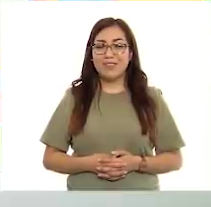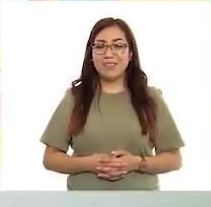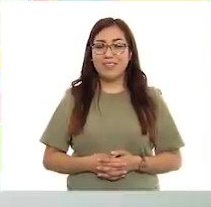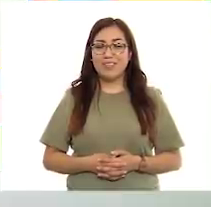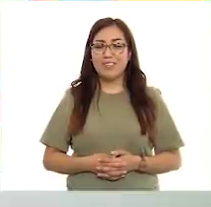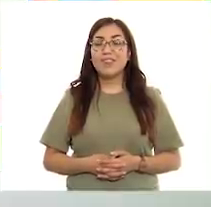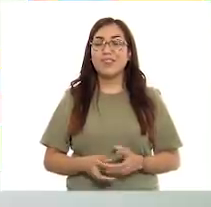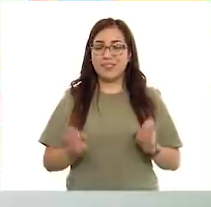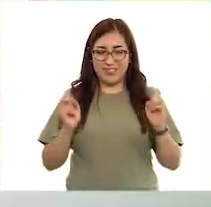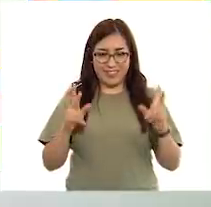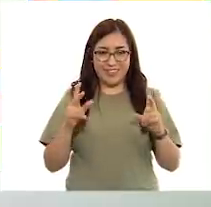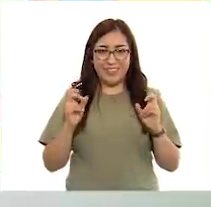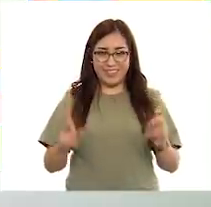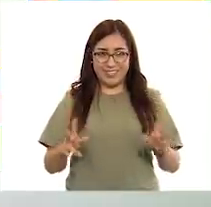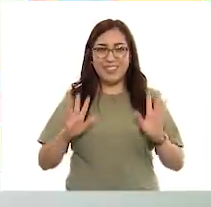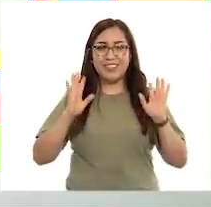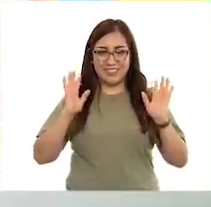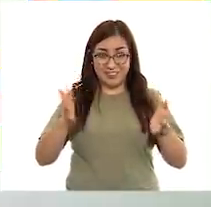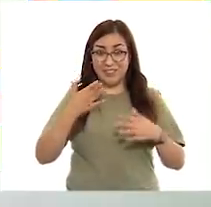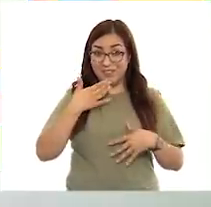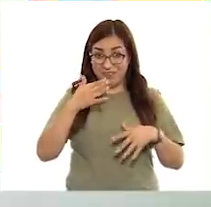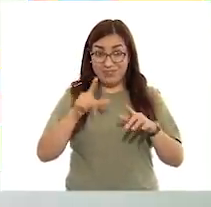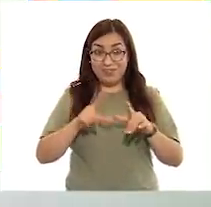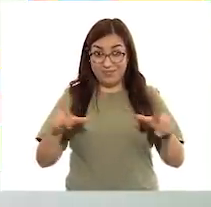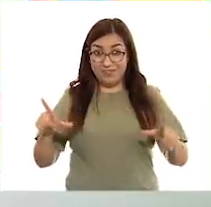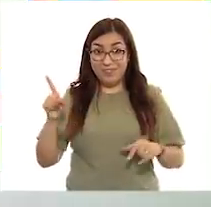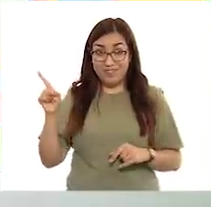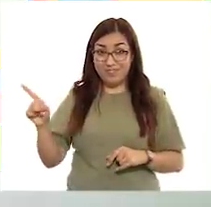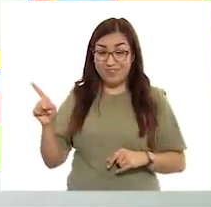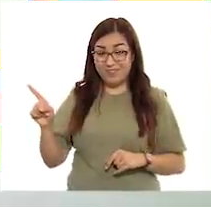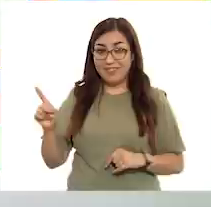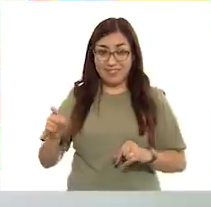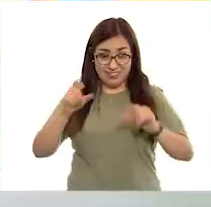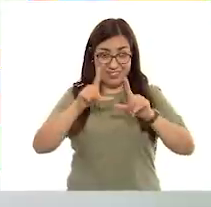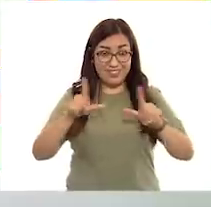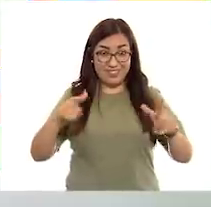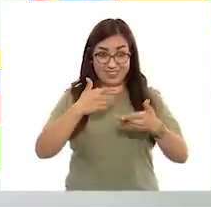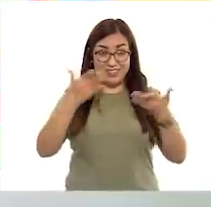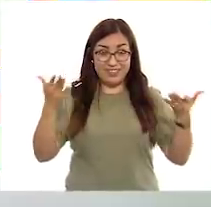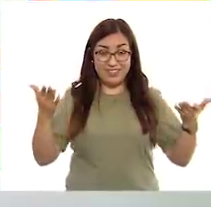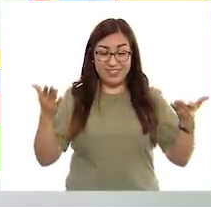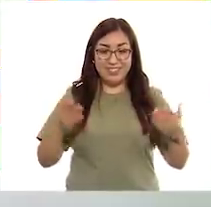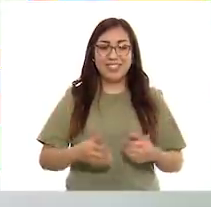¡Ay! Bien, ¿lista? ¡Lista! ¿Listos?